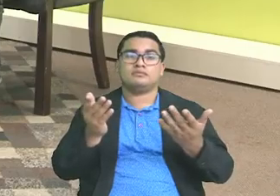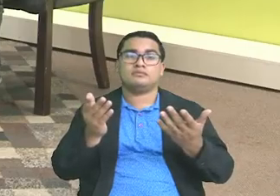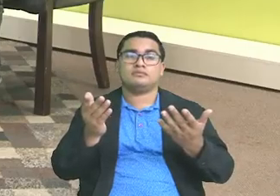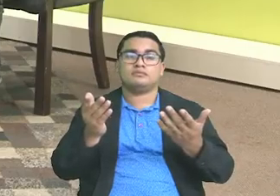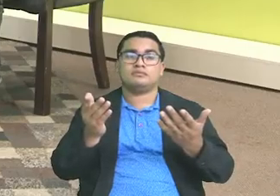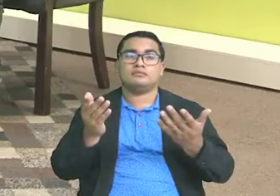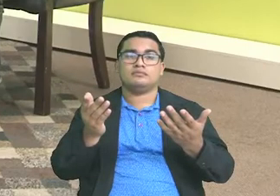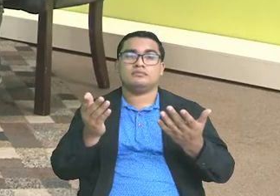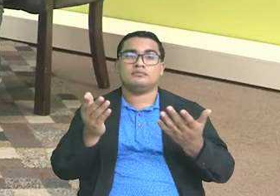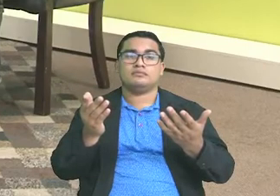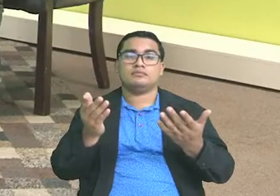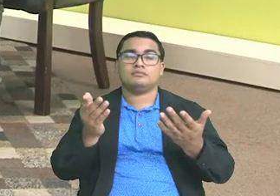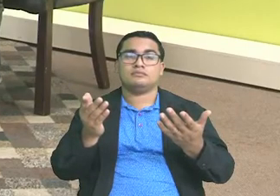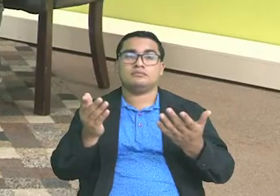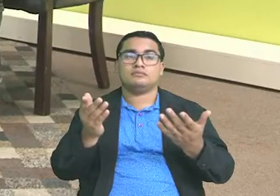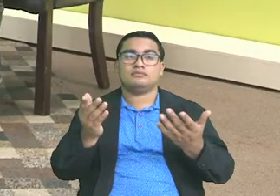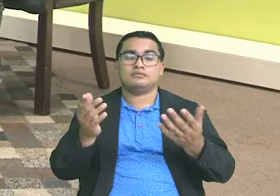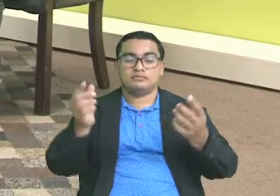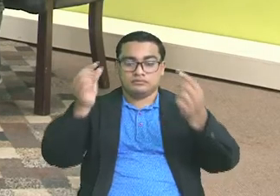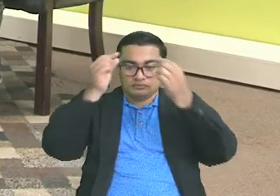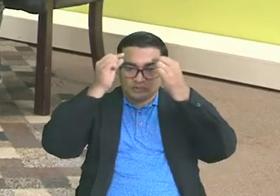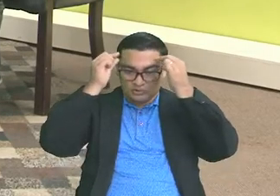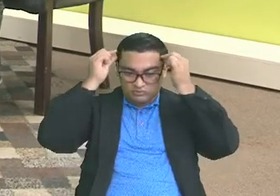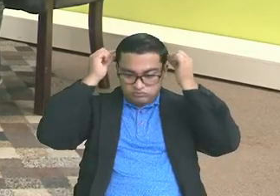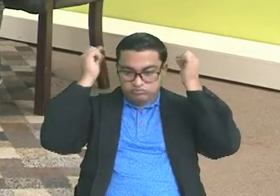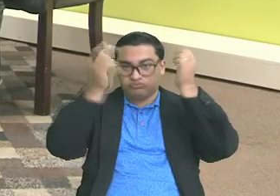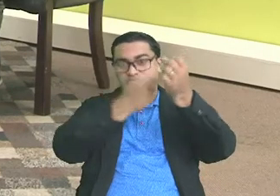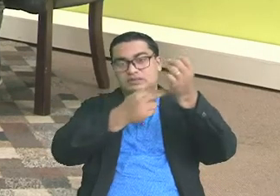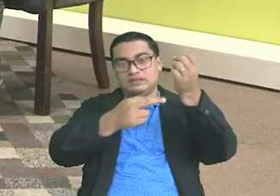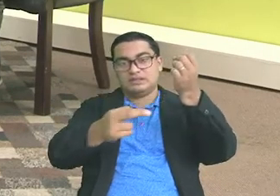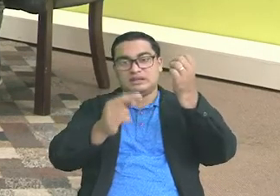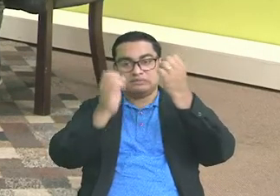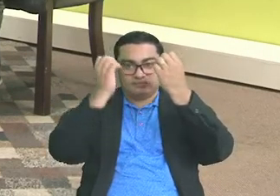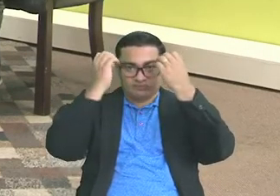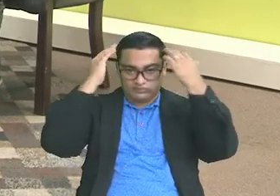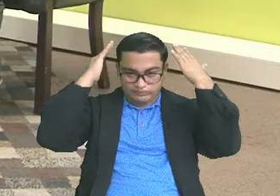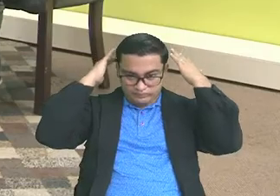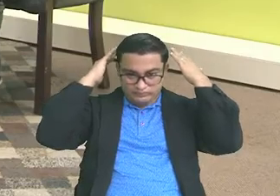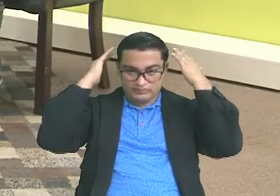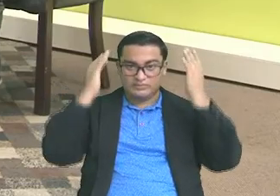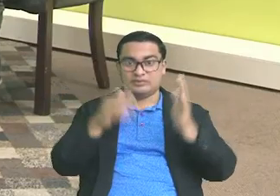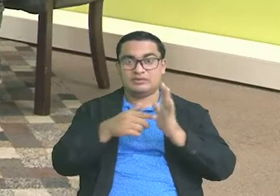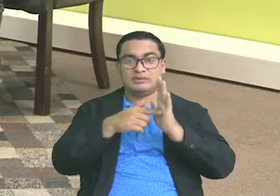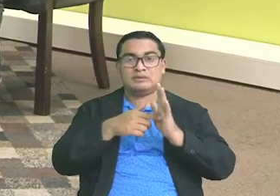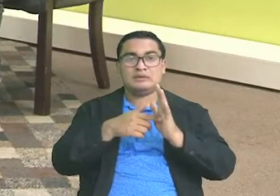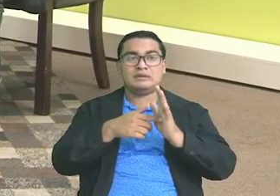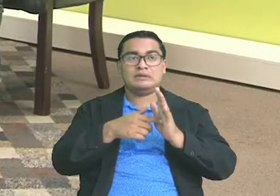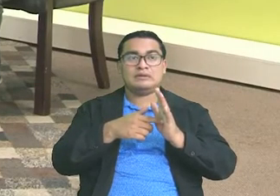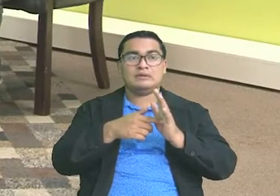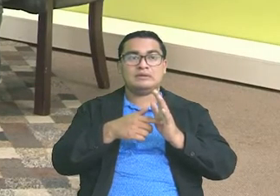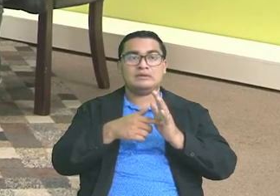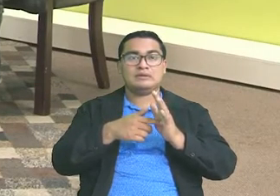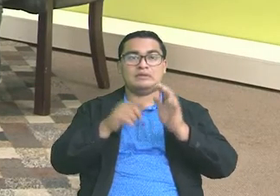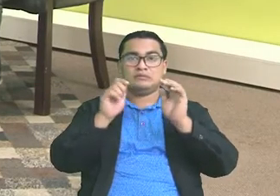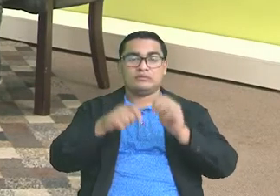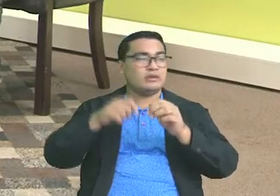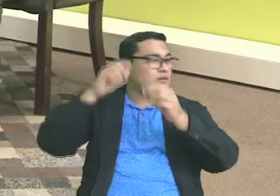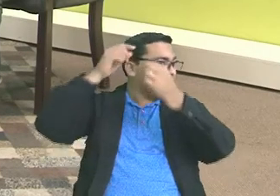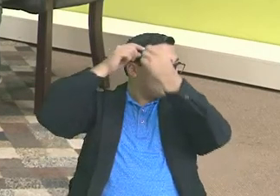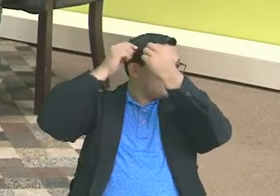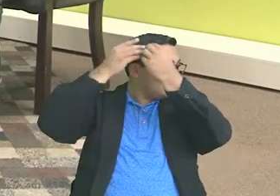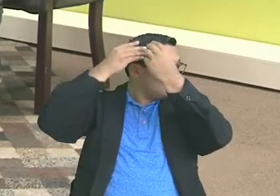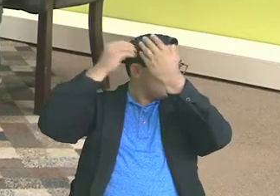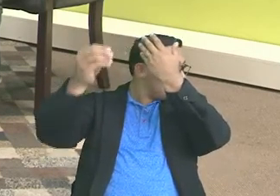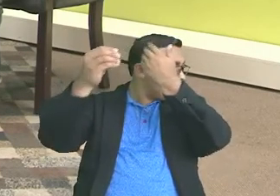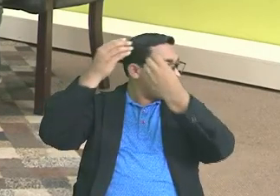sí que es la sangre que se arriba en el cerebro, yo he escuchado que se operan los coágulos, ¿va?